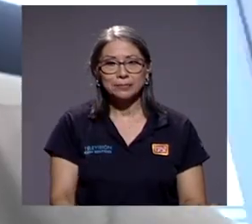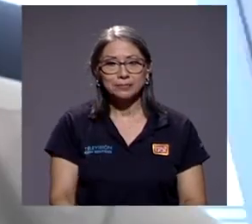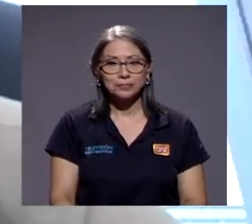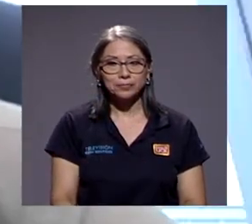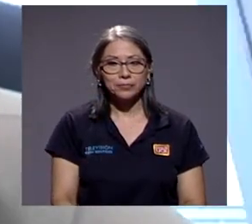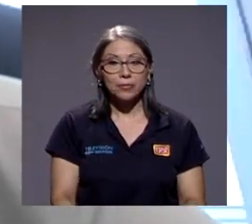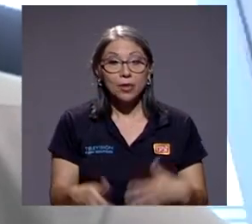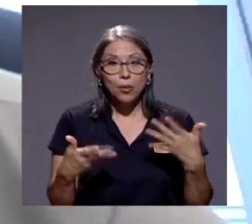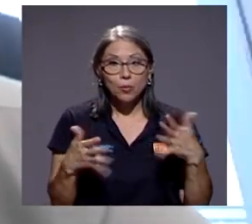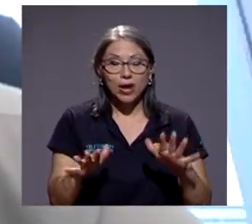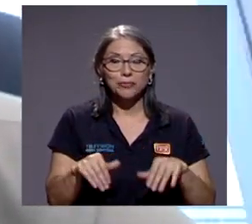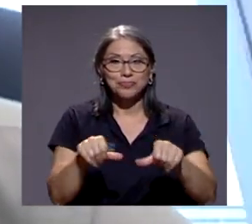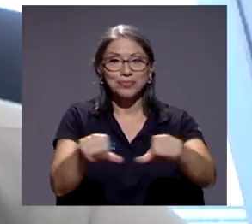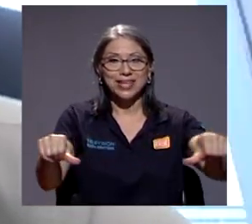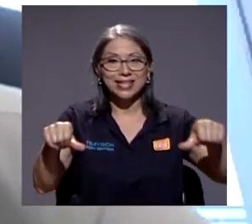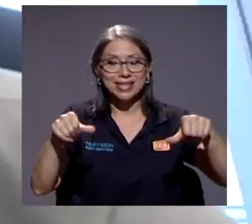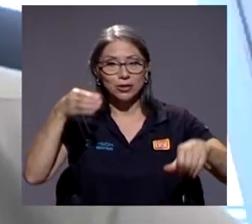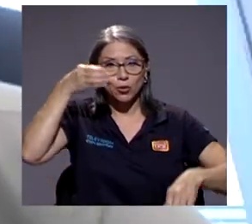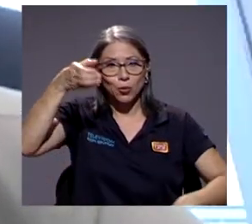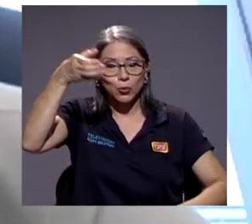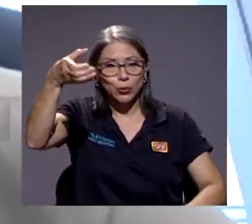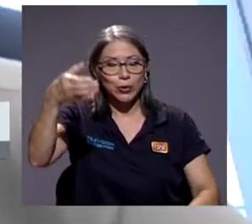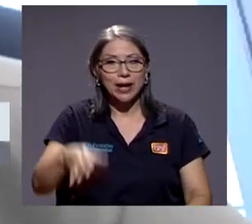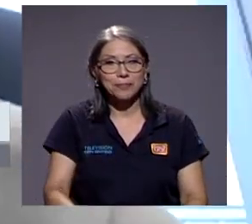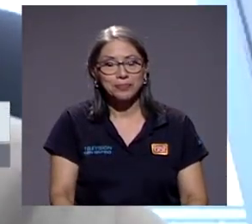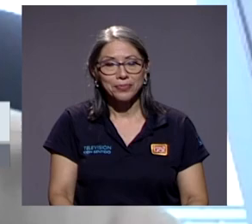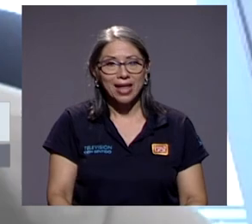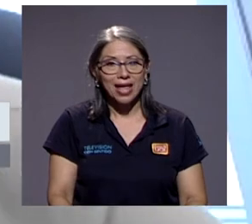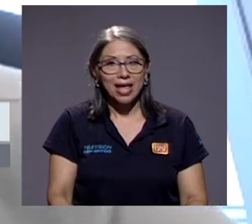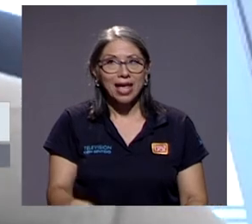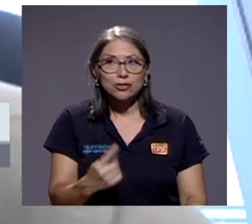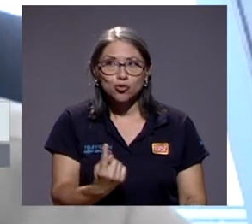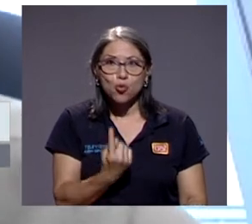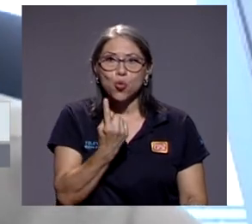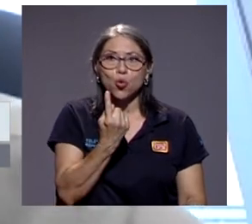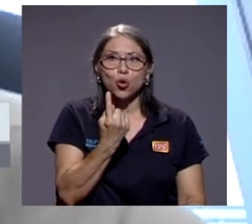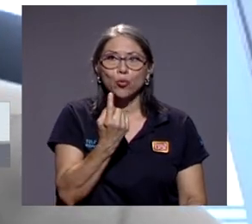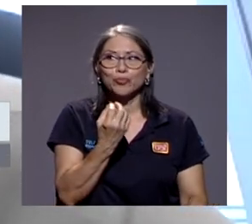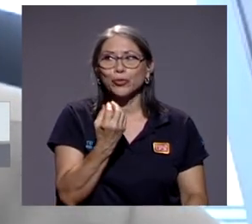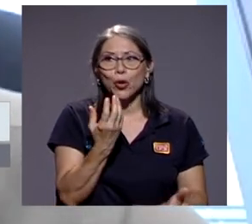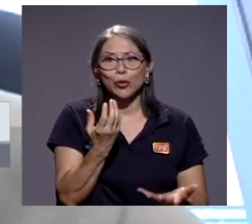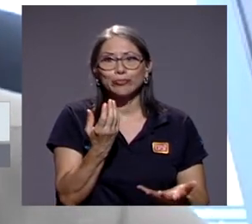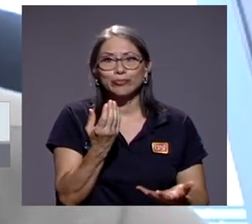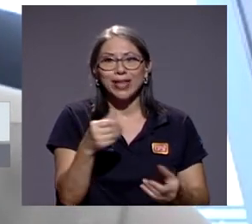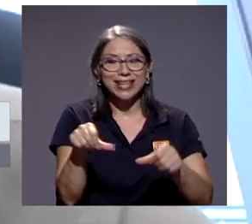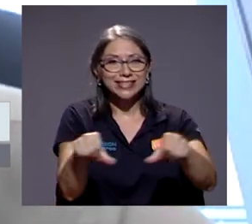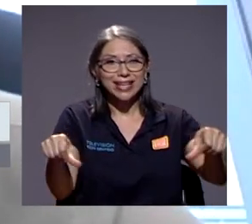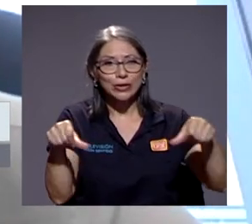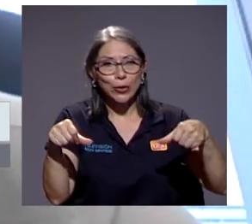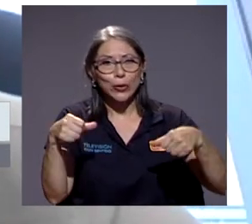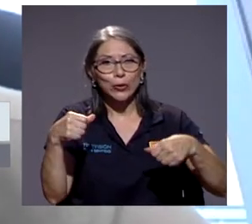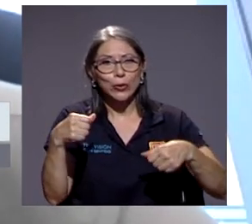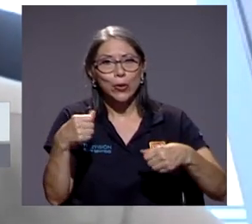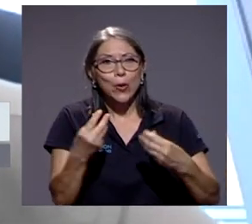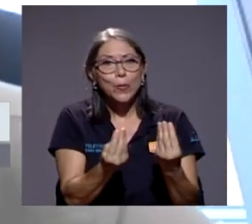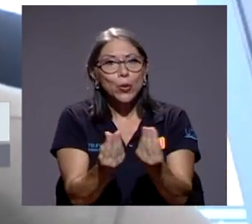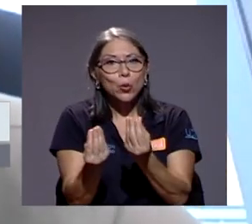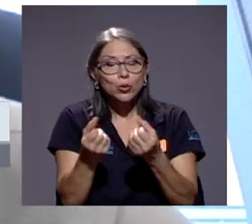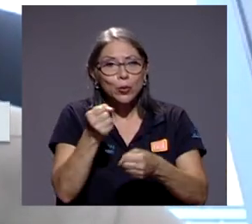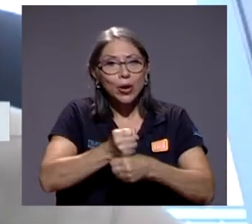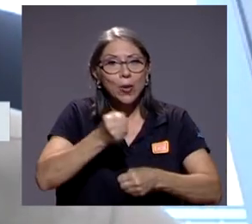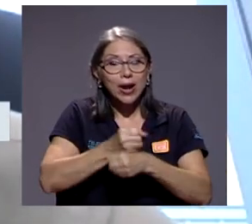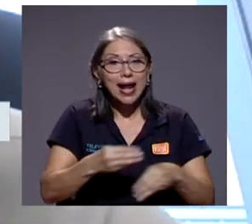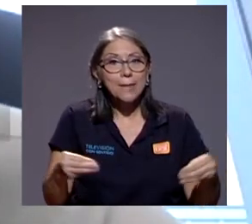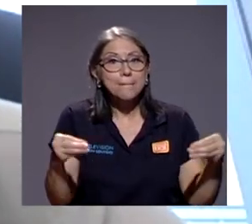bueno es que el sector cultura es probablemente uno o el sector productivo laboral más